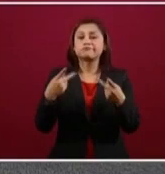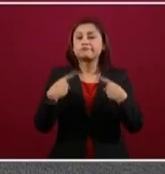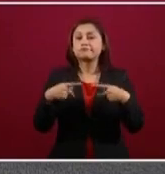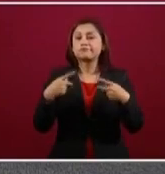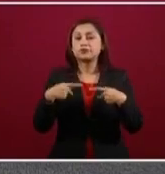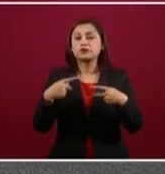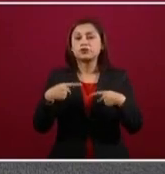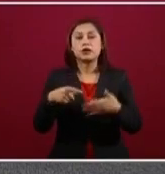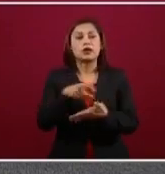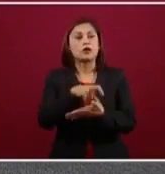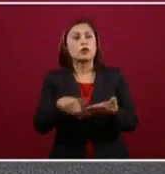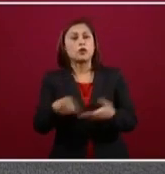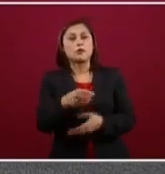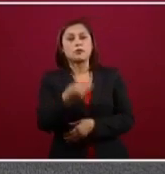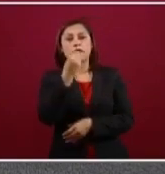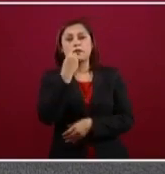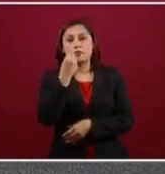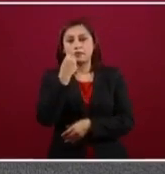alimentos,